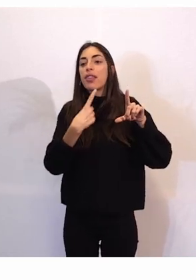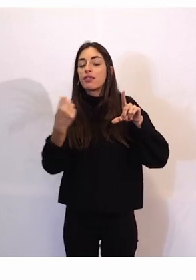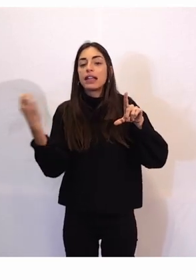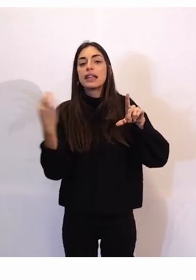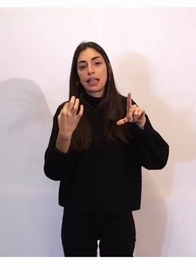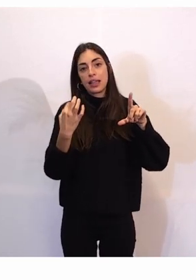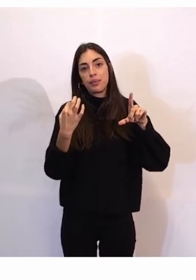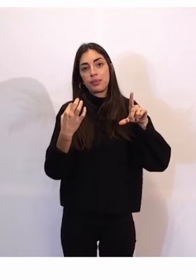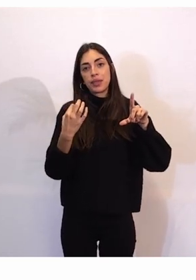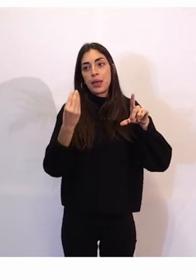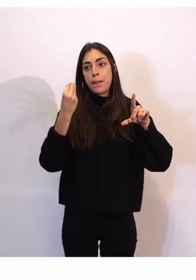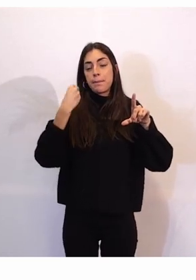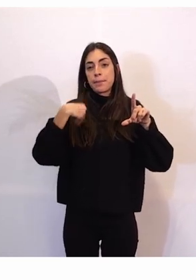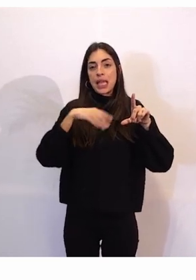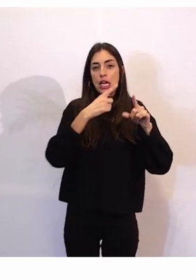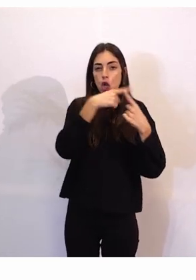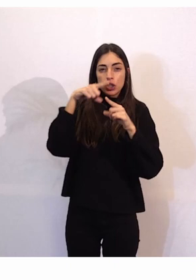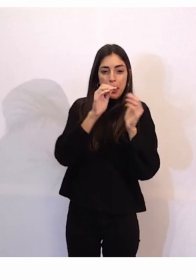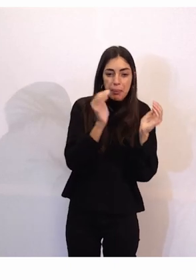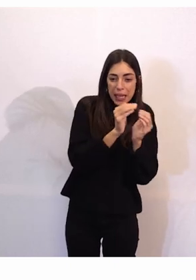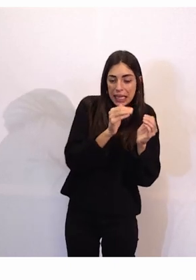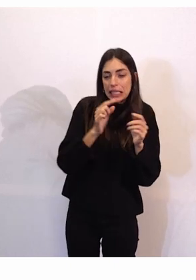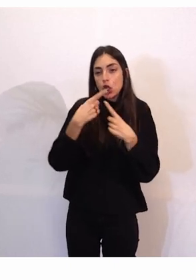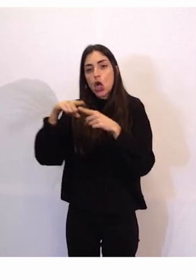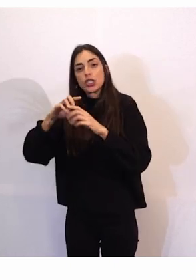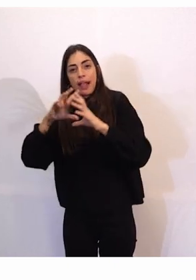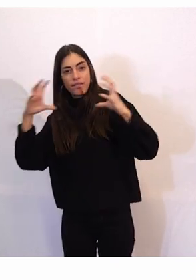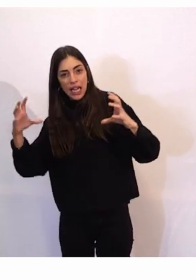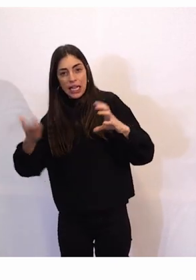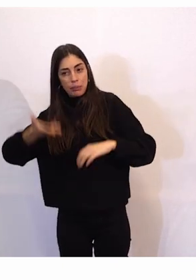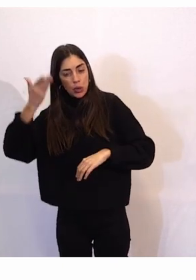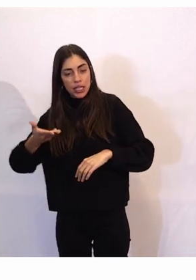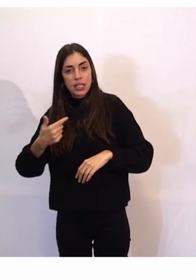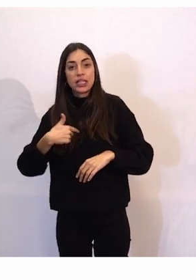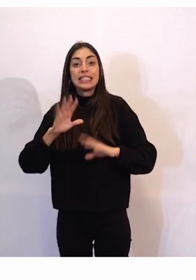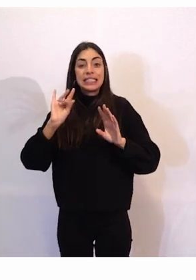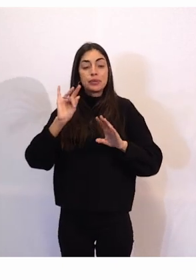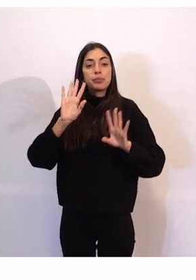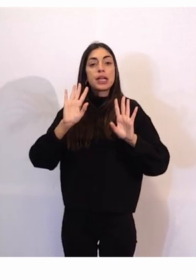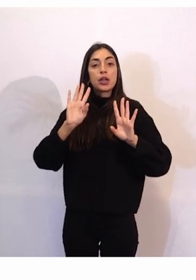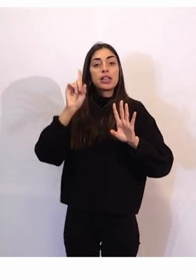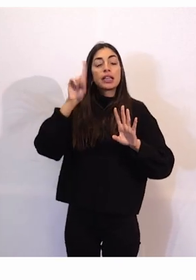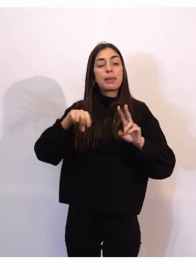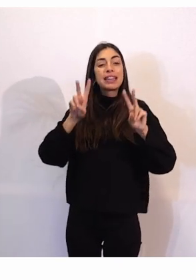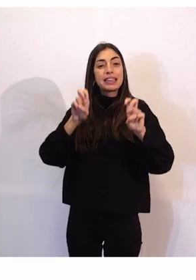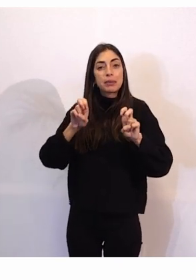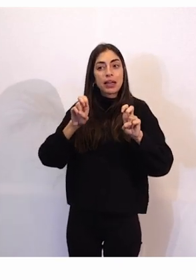los, en lo micro, en lo macro. Si es que yo creo que, aparte de las asociaciones,